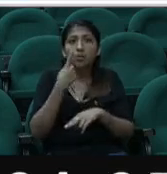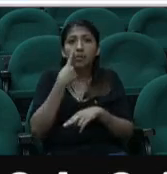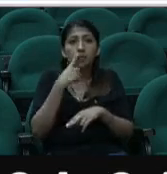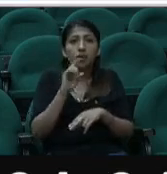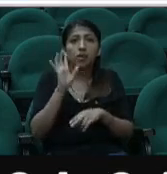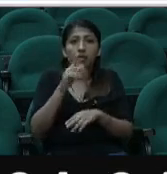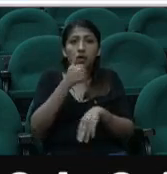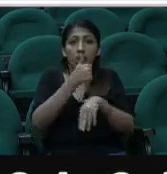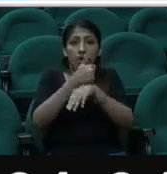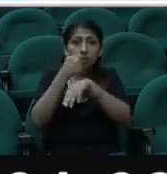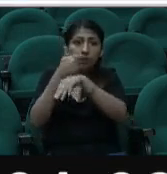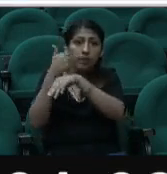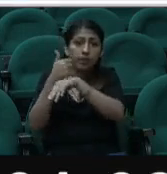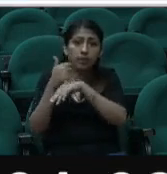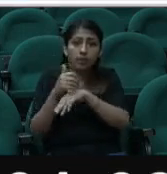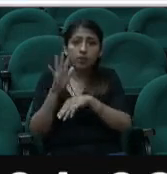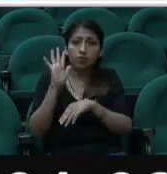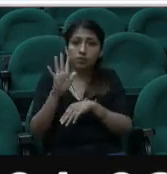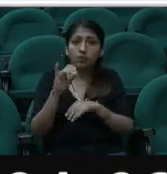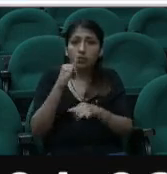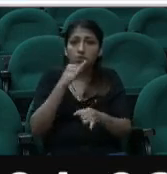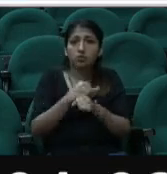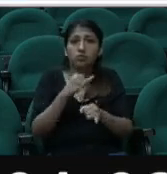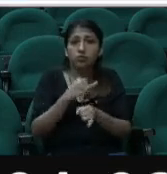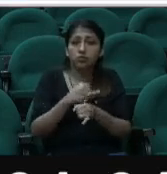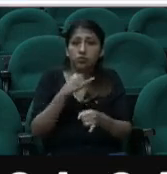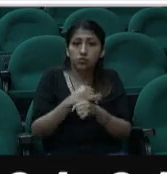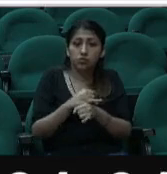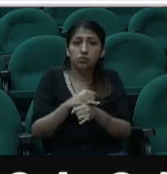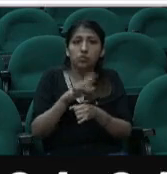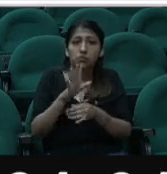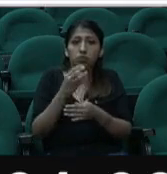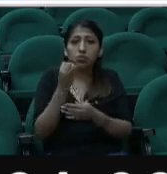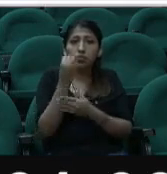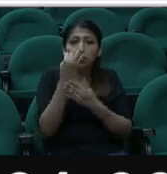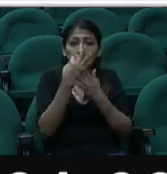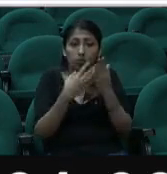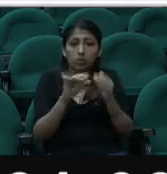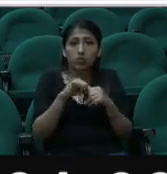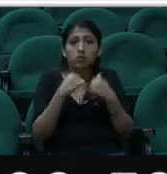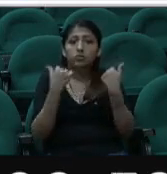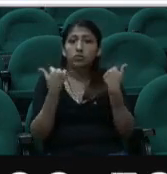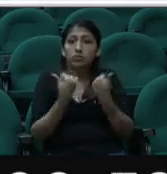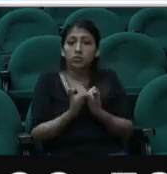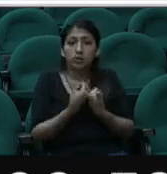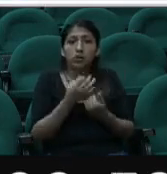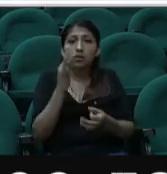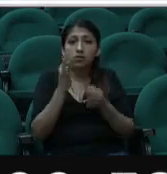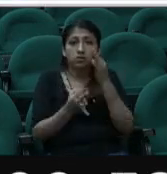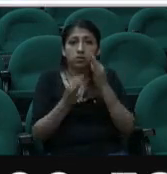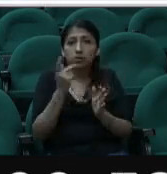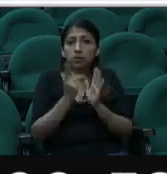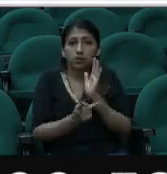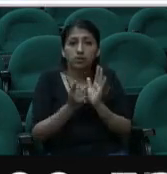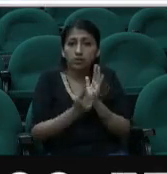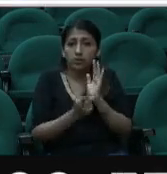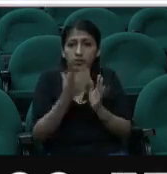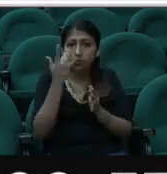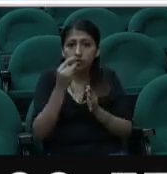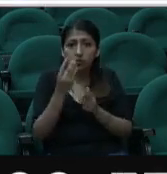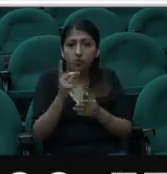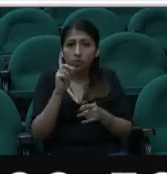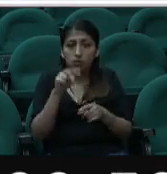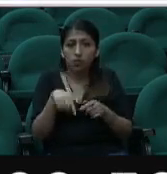que sean las autoridades de estas instituciones que rindan cuentas en la asamblea y que nos expliquen qué está pasando